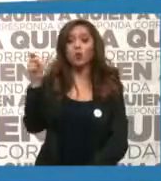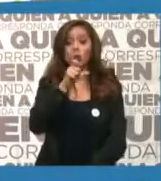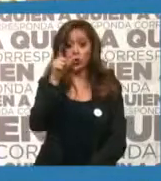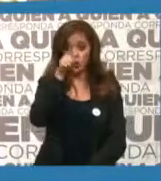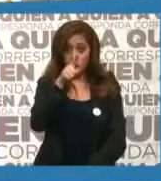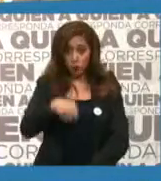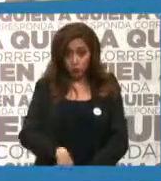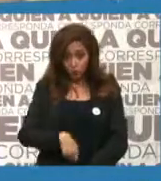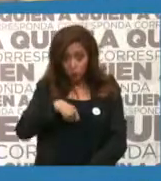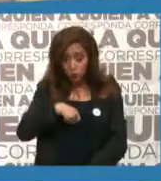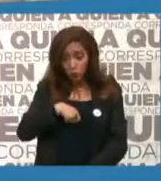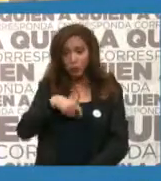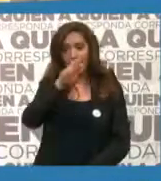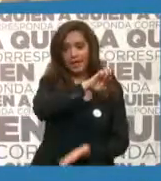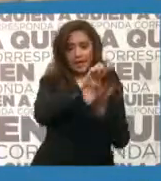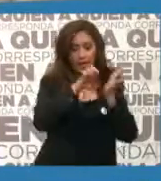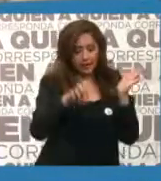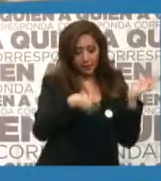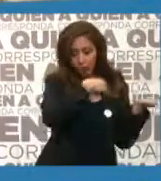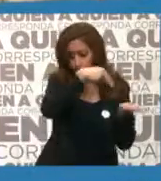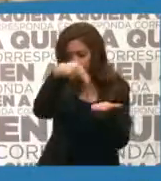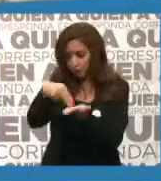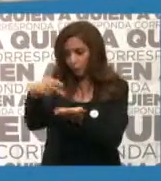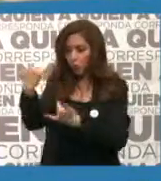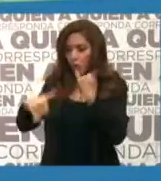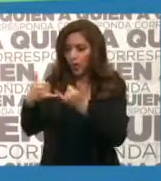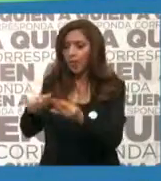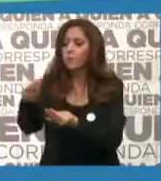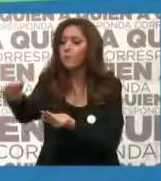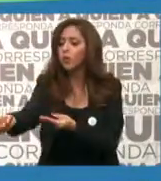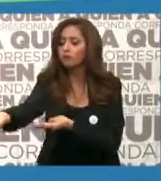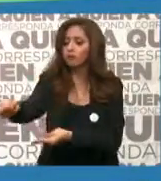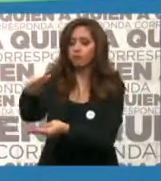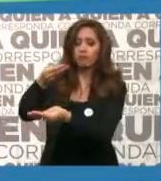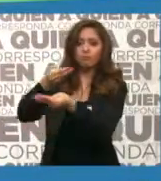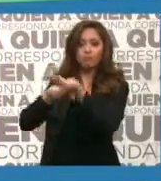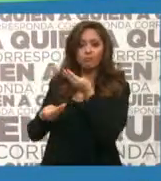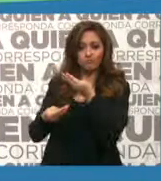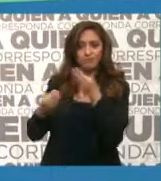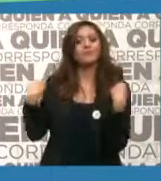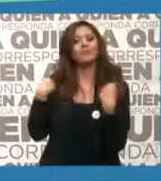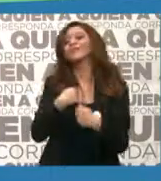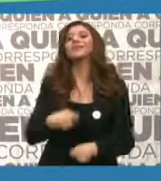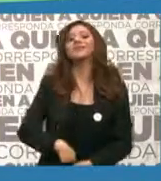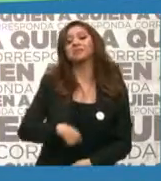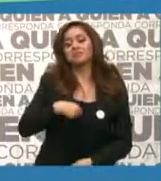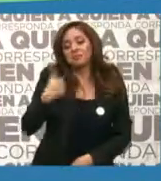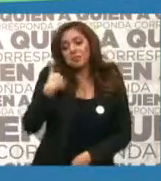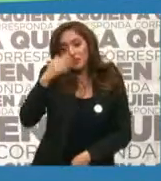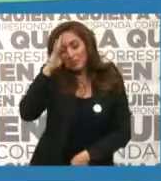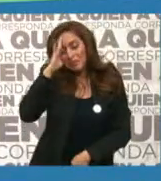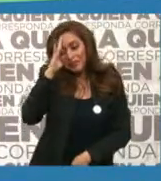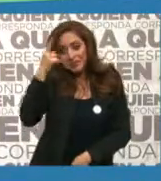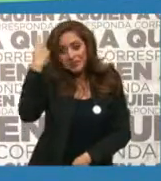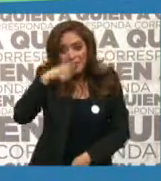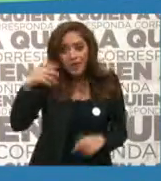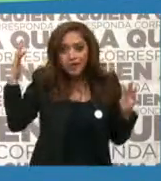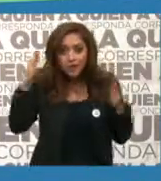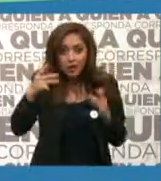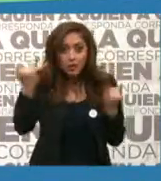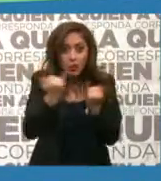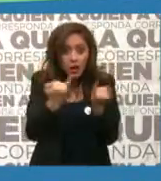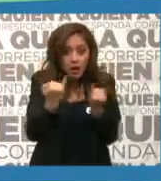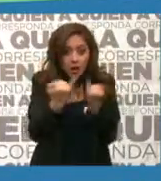juguete. En cuanto lleguen por la chamarra, dejan su juguete, nada más para que el viaje no sea en vano, ¿no? Claro, se me ocurre. Claro, como debe ser. Oye, ¿trajeron